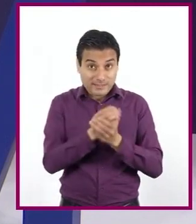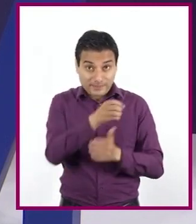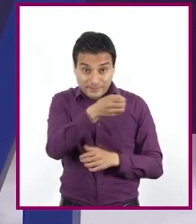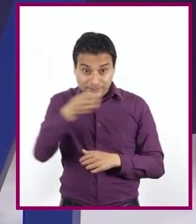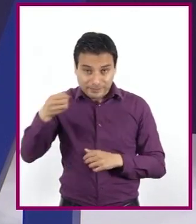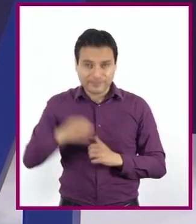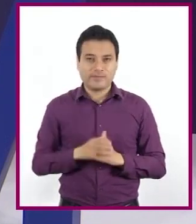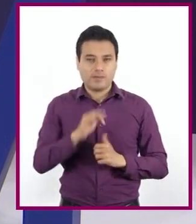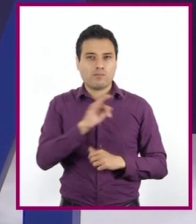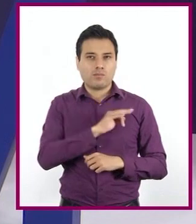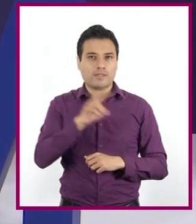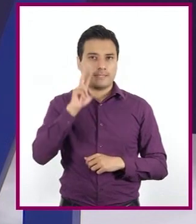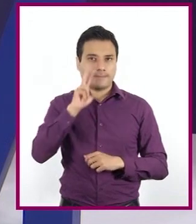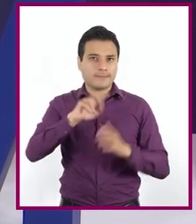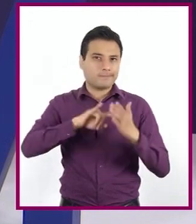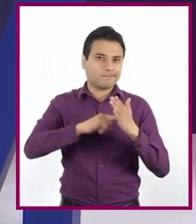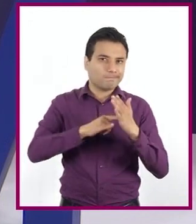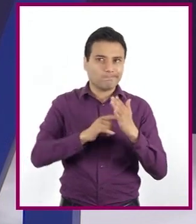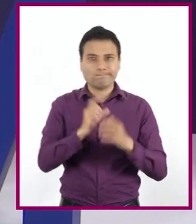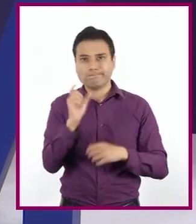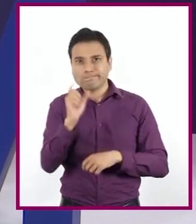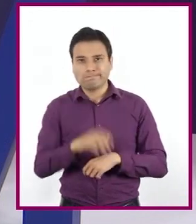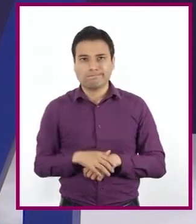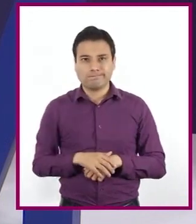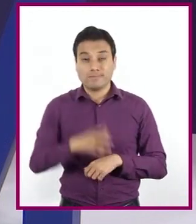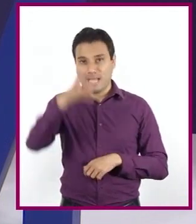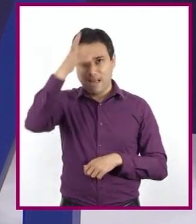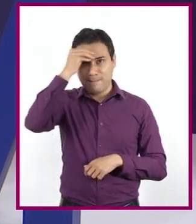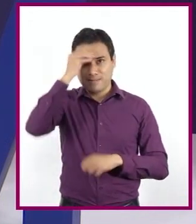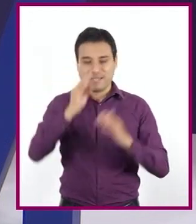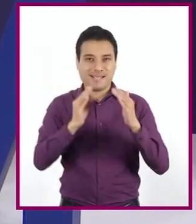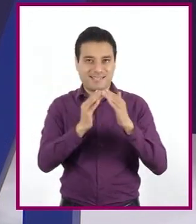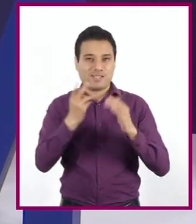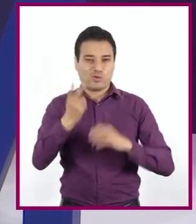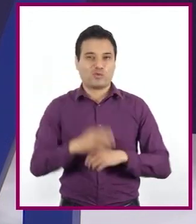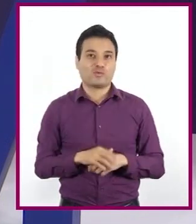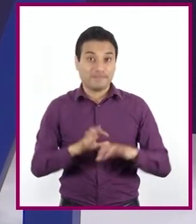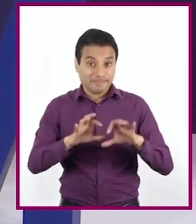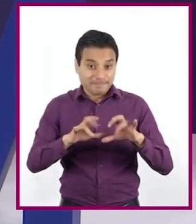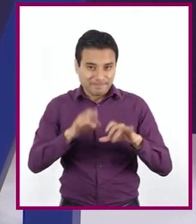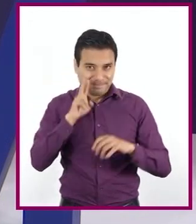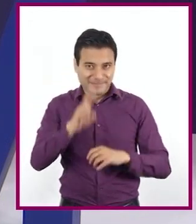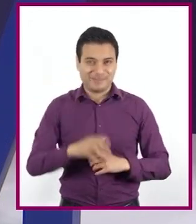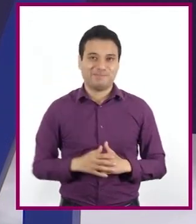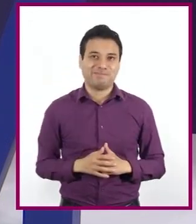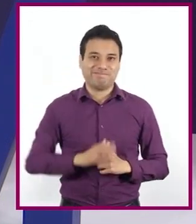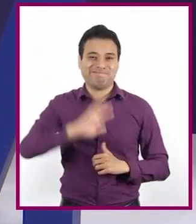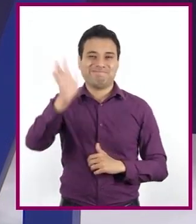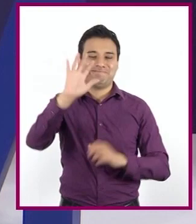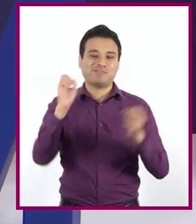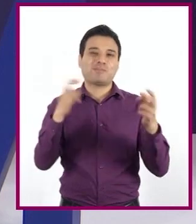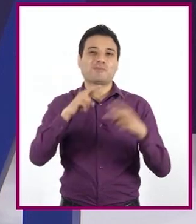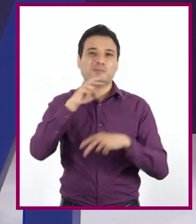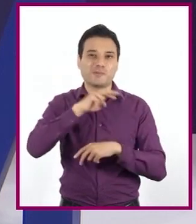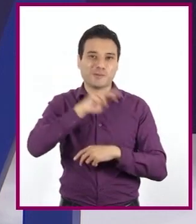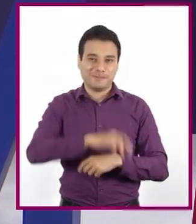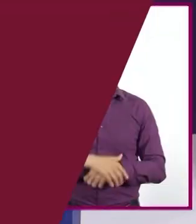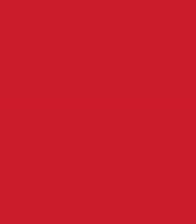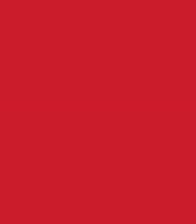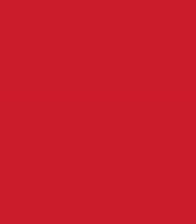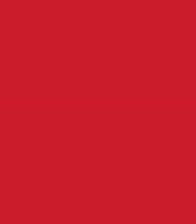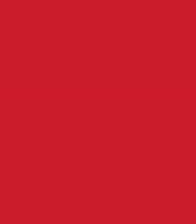pueden consultar los horarios de repetición en Aprende en Casa 2. ¡Hasta la próxima!